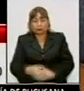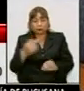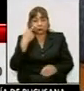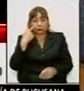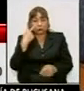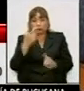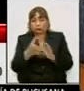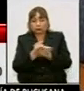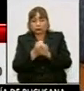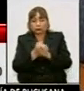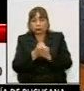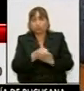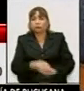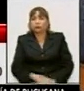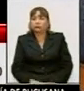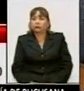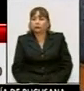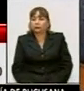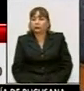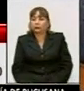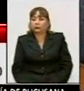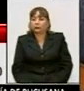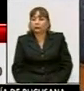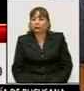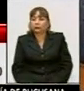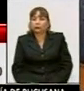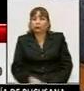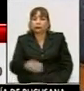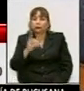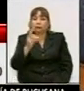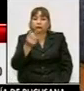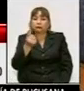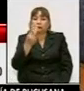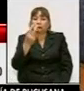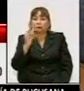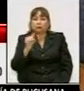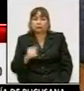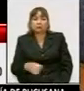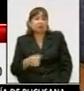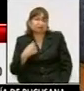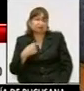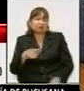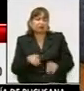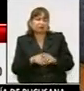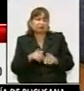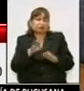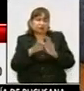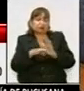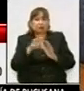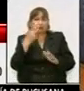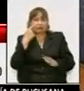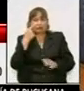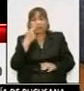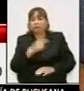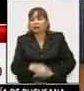no con amistad. ¿Y Andrés Villarreyes Dávila? También, o sea, superficialmente, pero no con